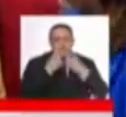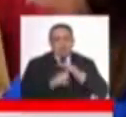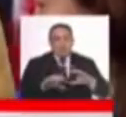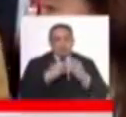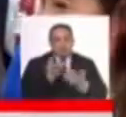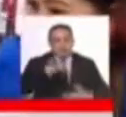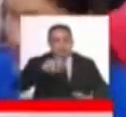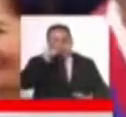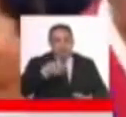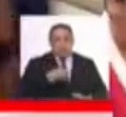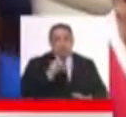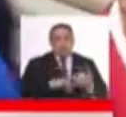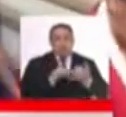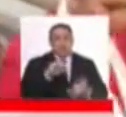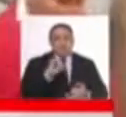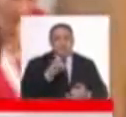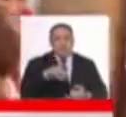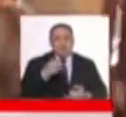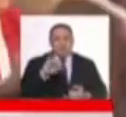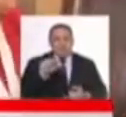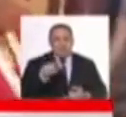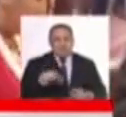todos queremos verla juramentar y